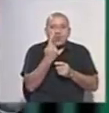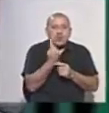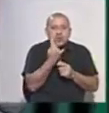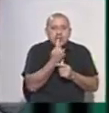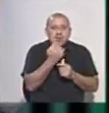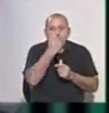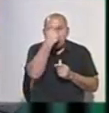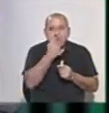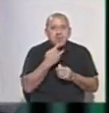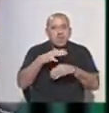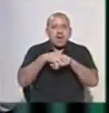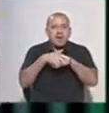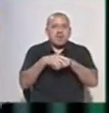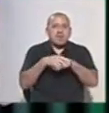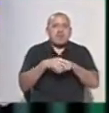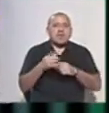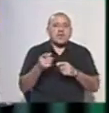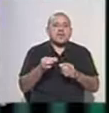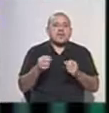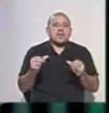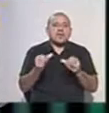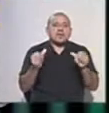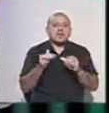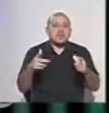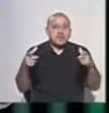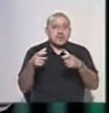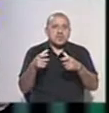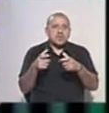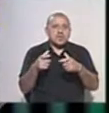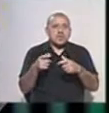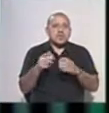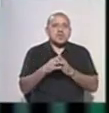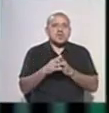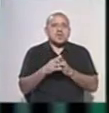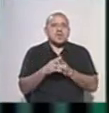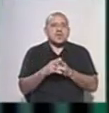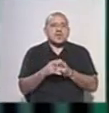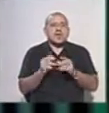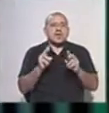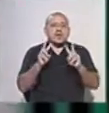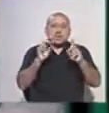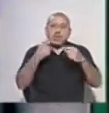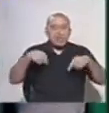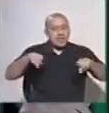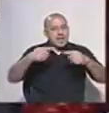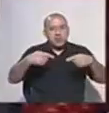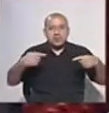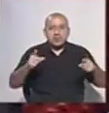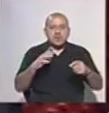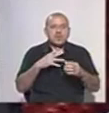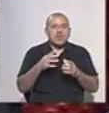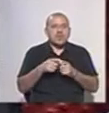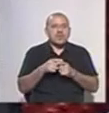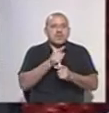como, ¿viste? Y que se formó una cosa que va mucho más allá de la suma de la mera suma de las partes, ¿viste?